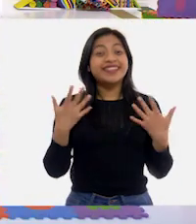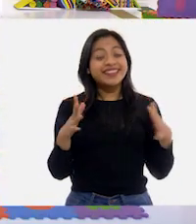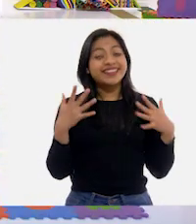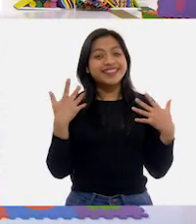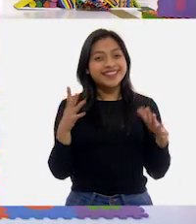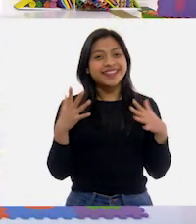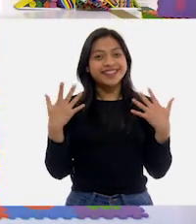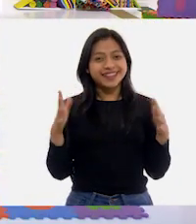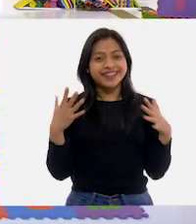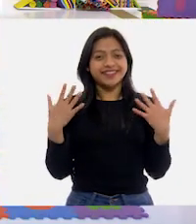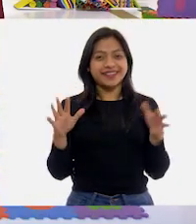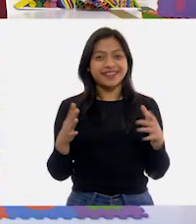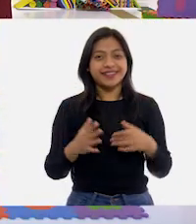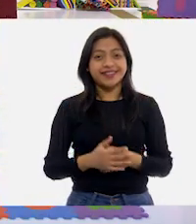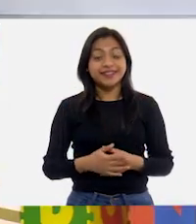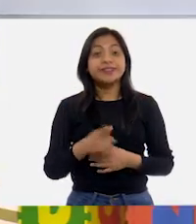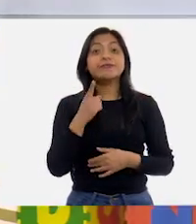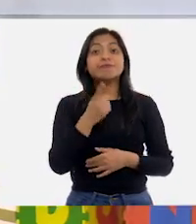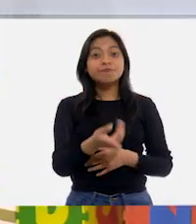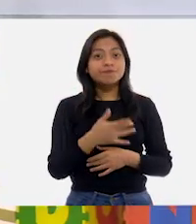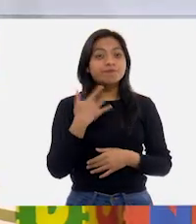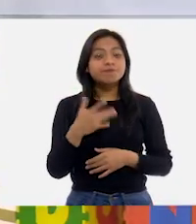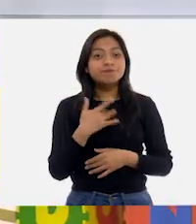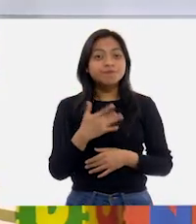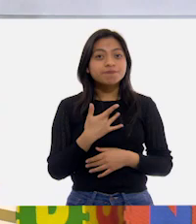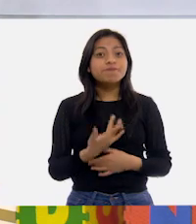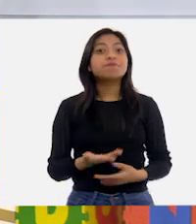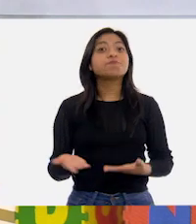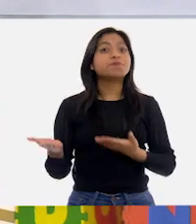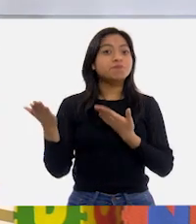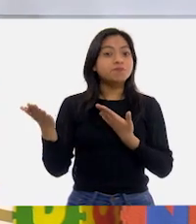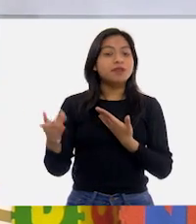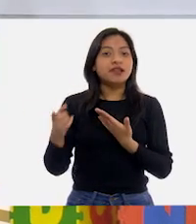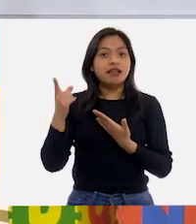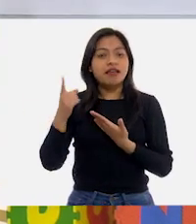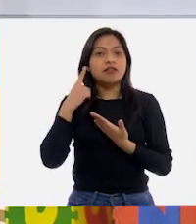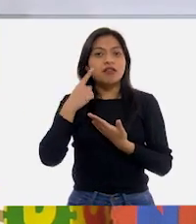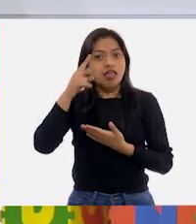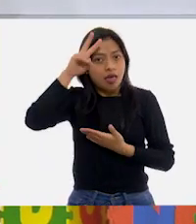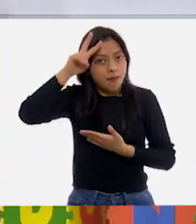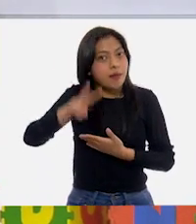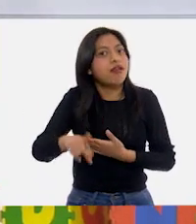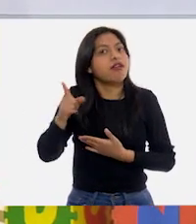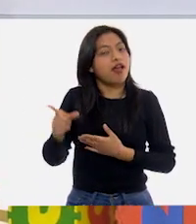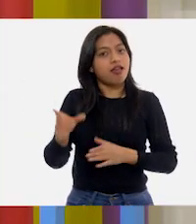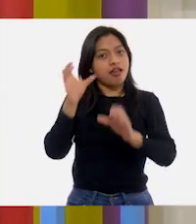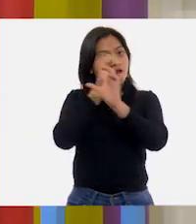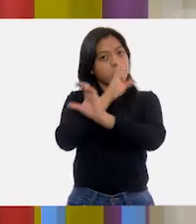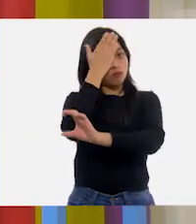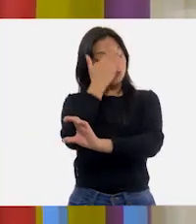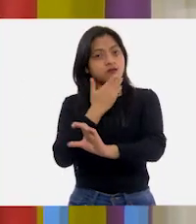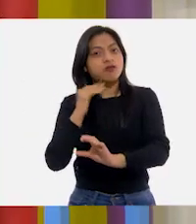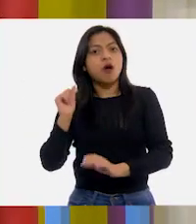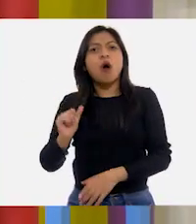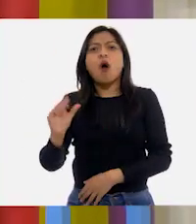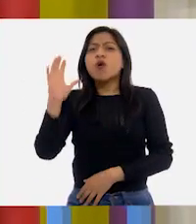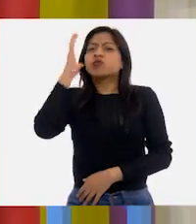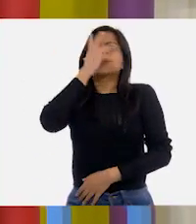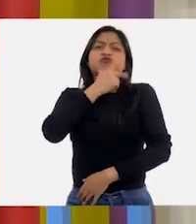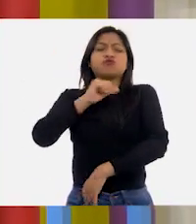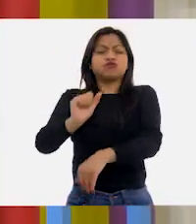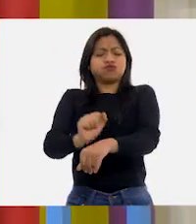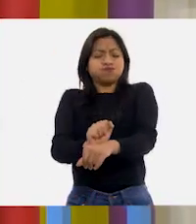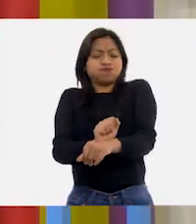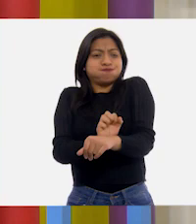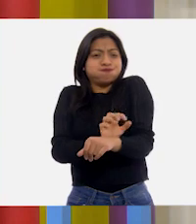padrísimo. Sí. ¿Qué tal? ¿Qué te parece ahora escuchar ahora una verdadera cantante de ópera? No, preciosa, hasta se me puso la piel